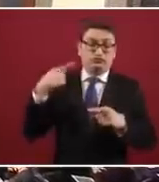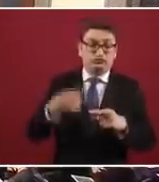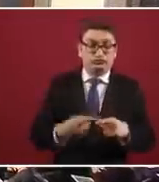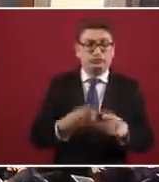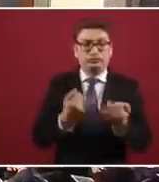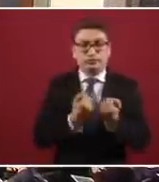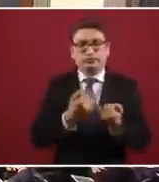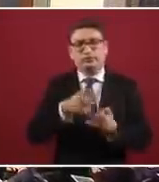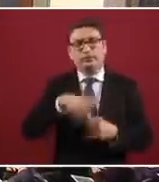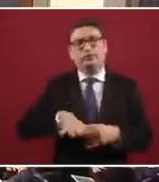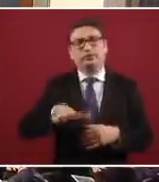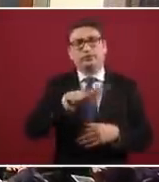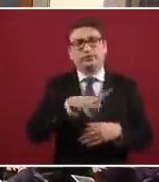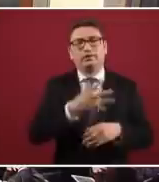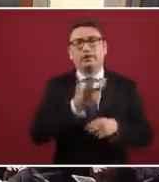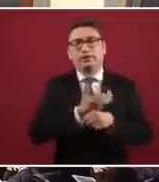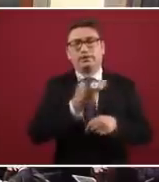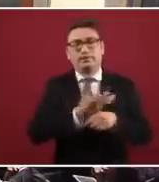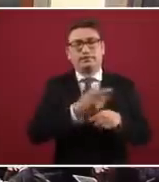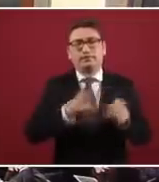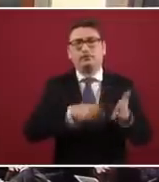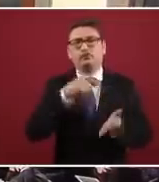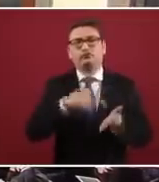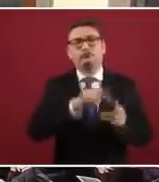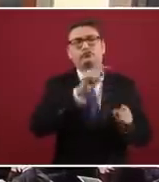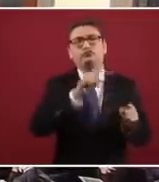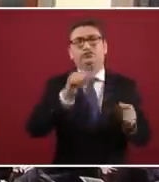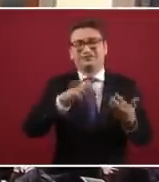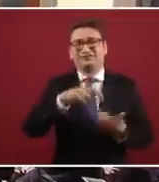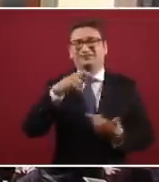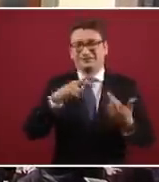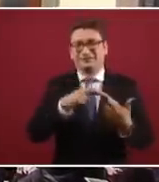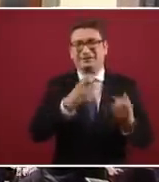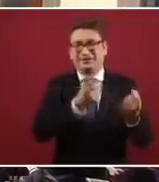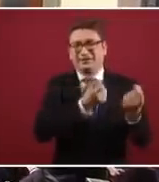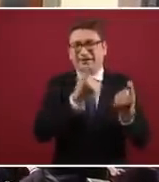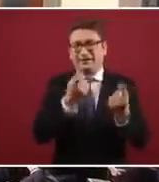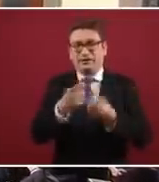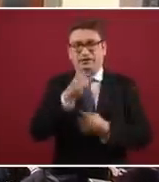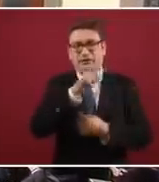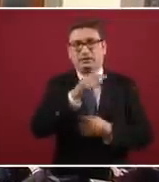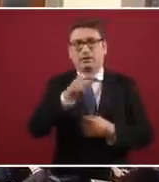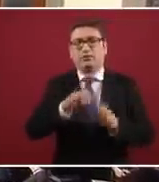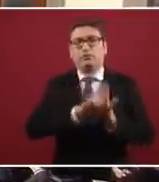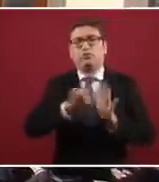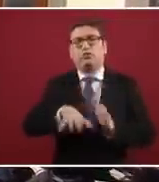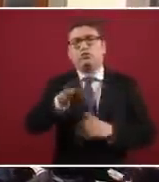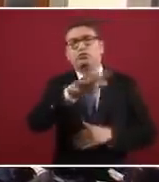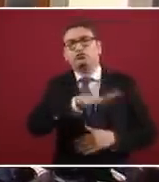regiones en Estados Unidos en donde en una colonia